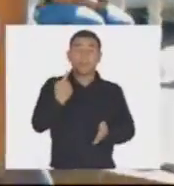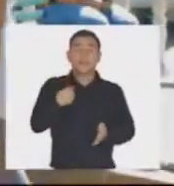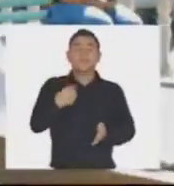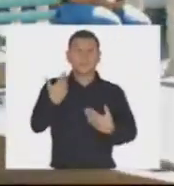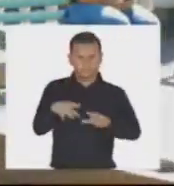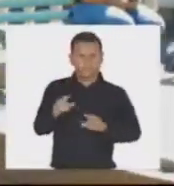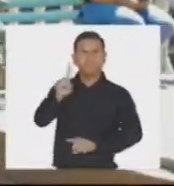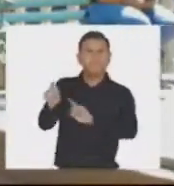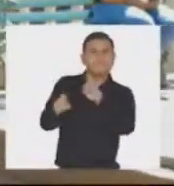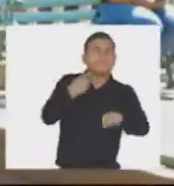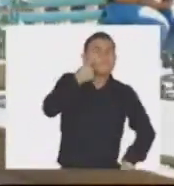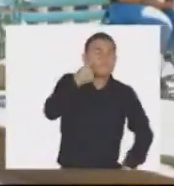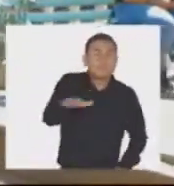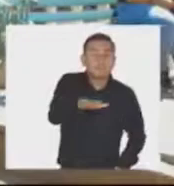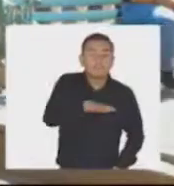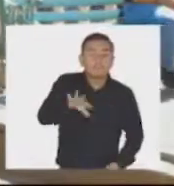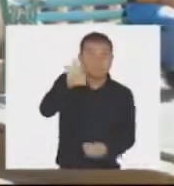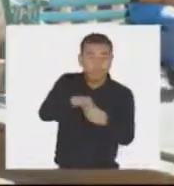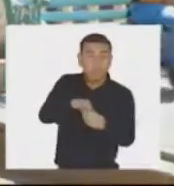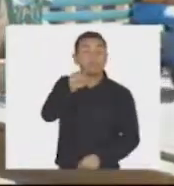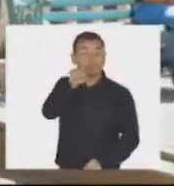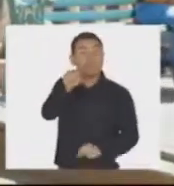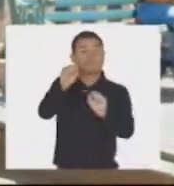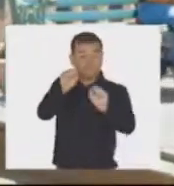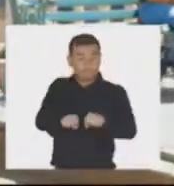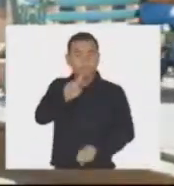también puedes consultar en el sitio web